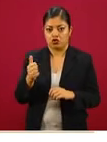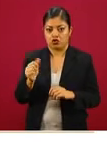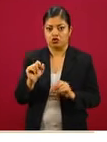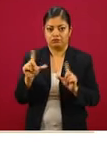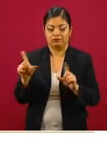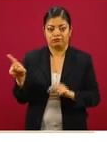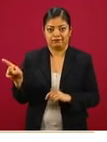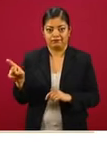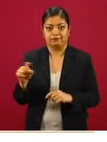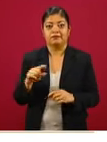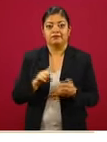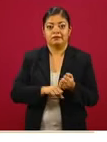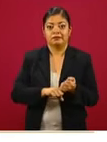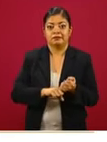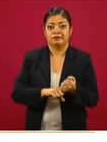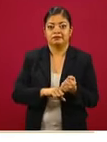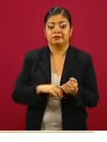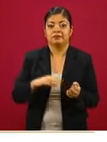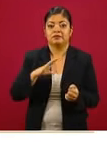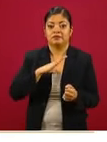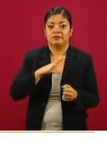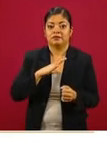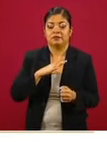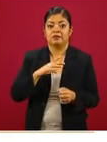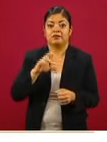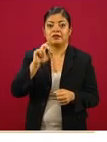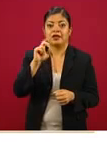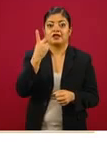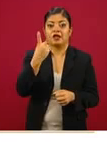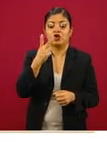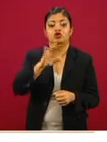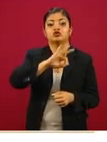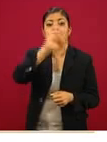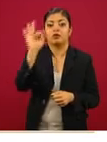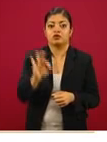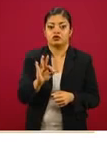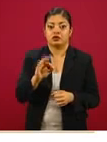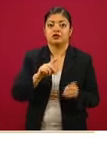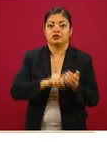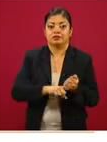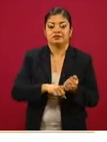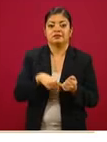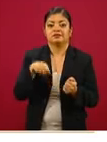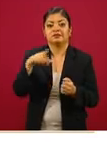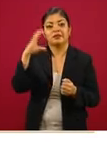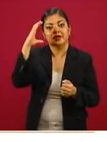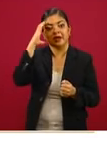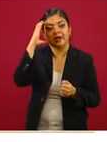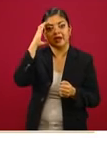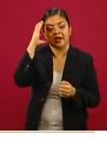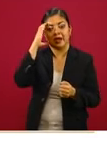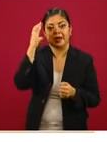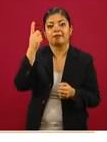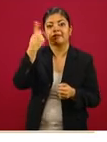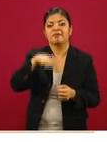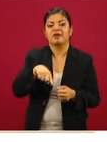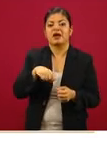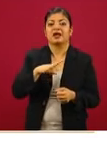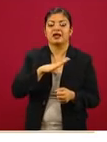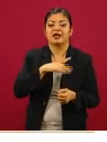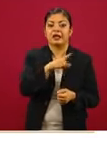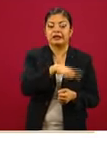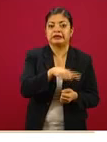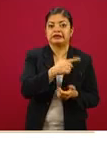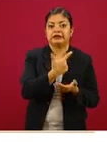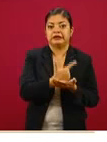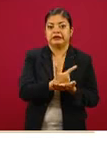panorama nacional, en el extremo derecho de la gráfica, 32% de ocupación de las camas destinadas a infección respiratoria aguda